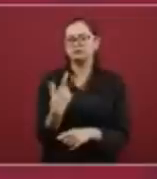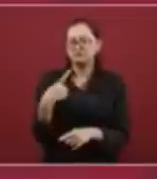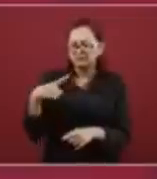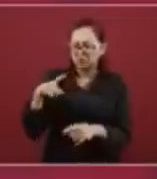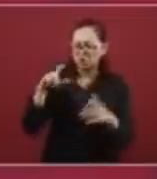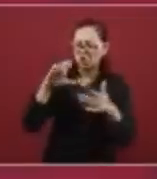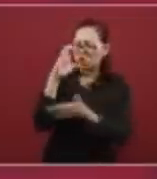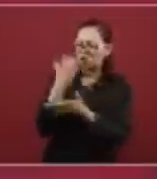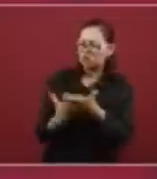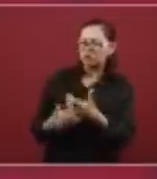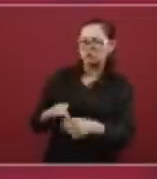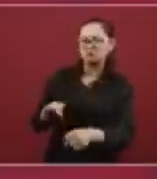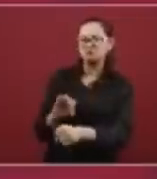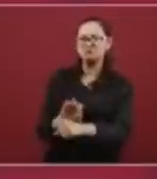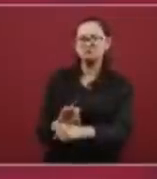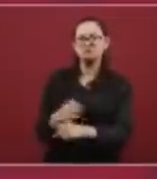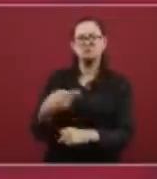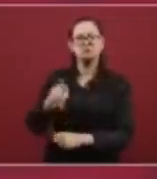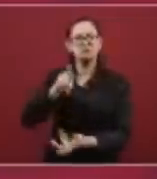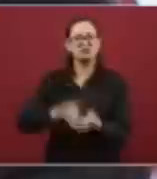contratos leoninos.